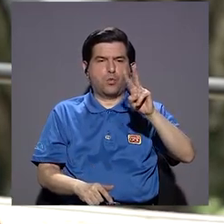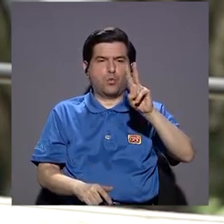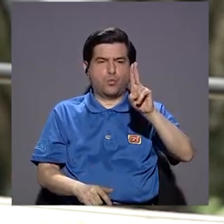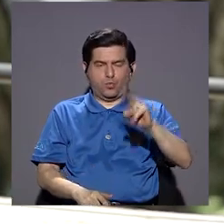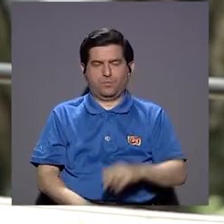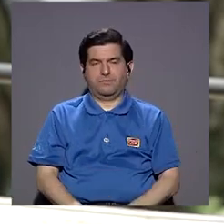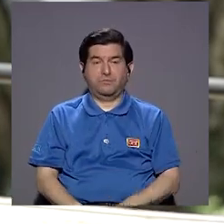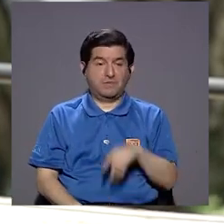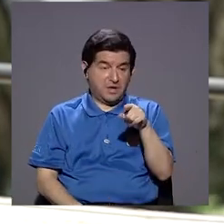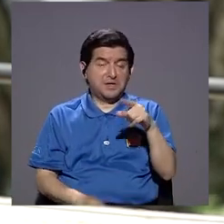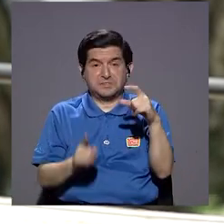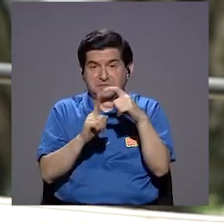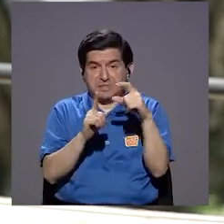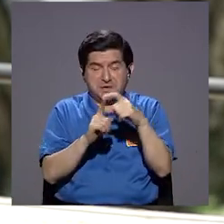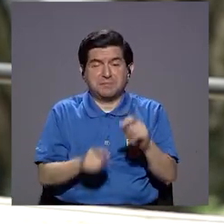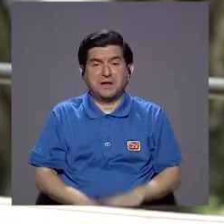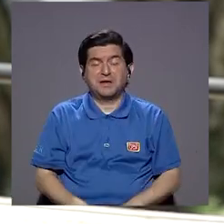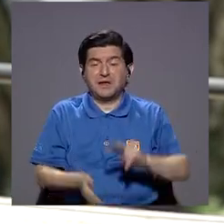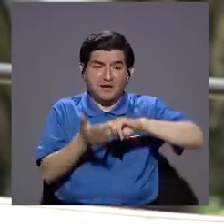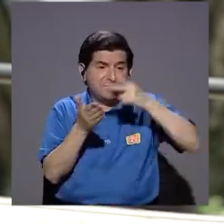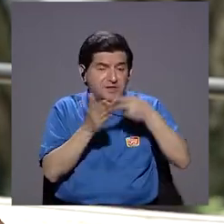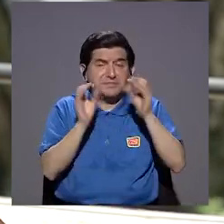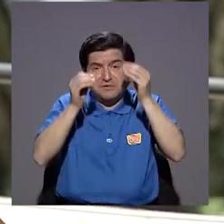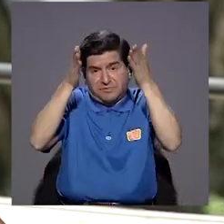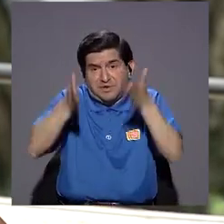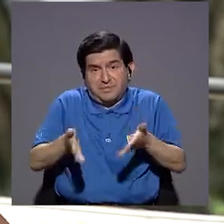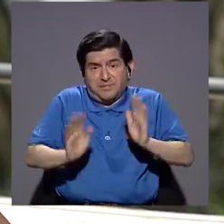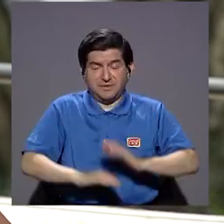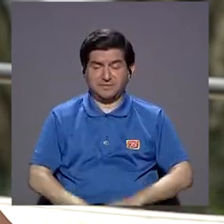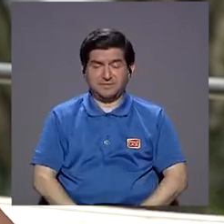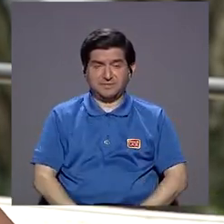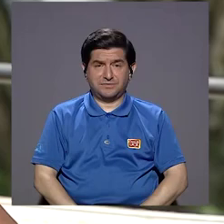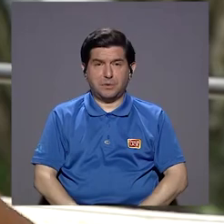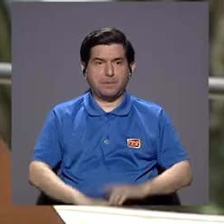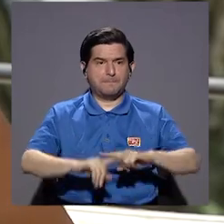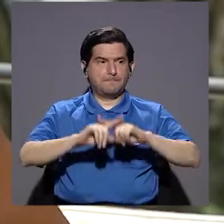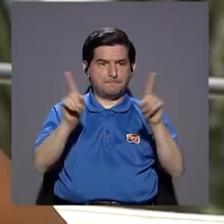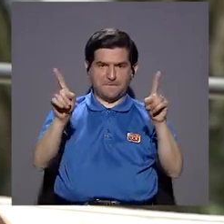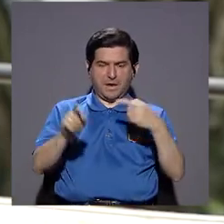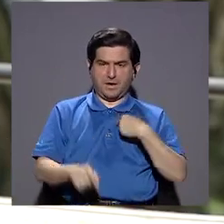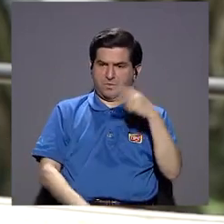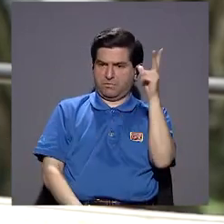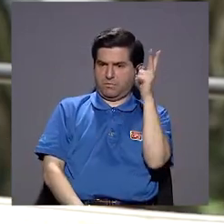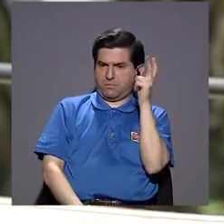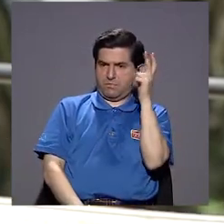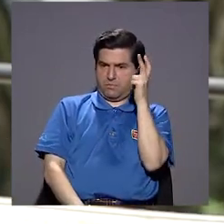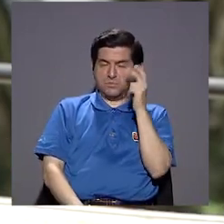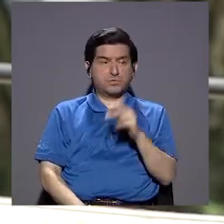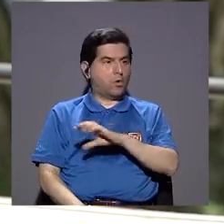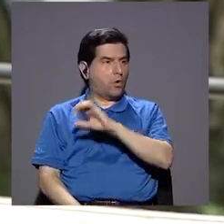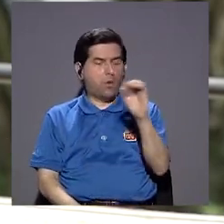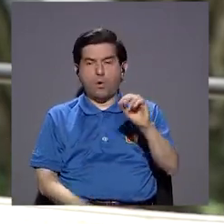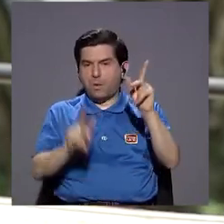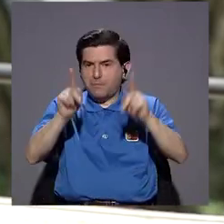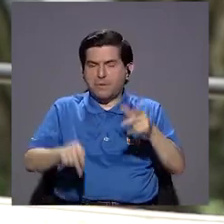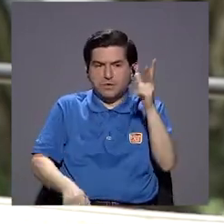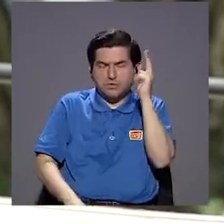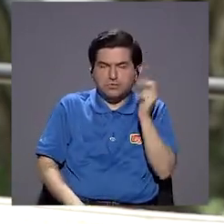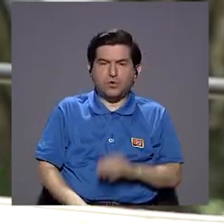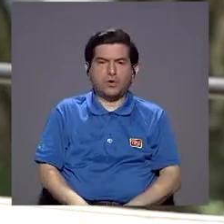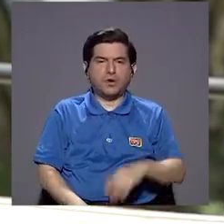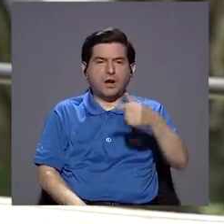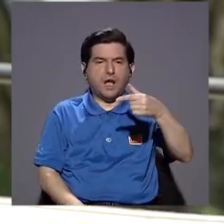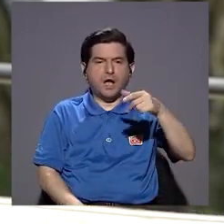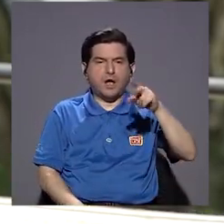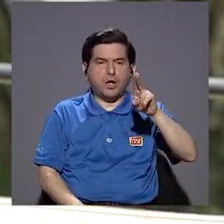es, gurú es una palabra en sánscrito que significa maestro. Pero cuando uno escucha, o para muchas personas, escuchar gurú